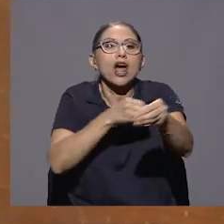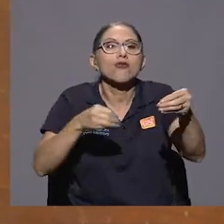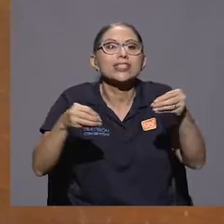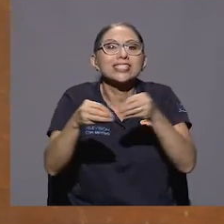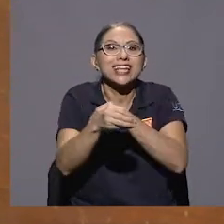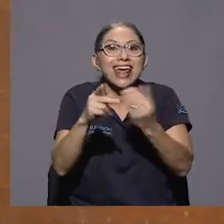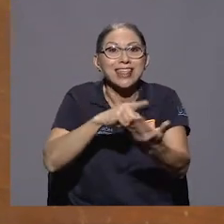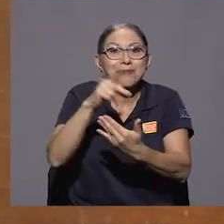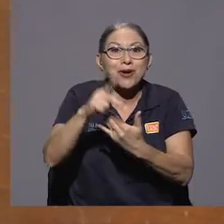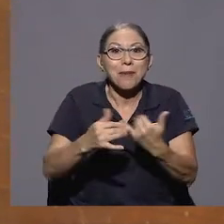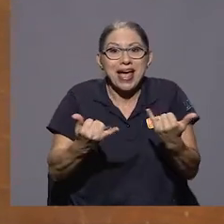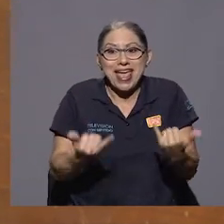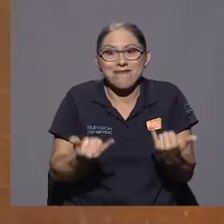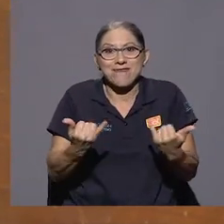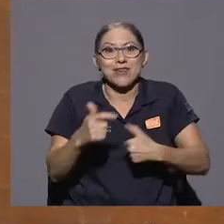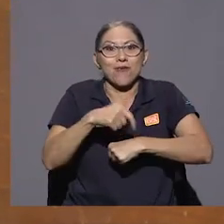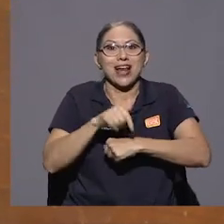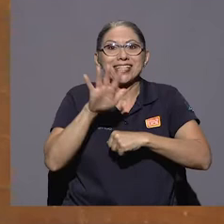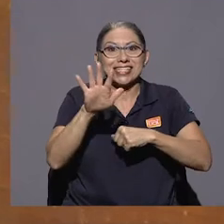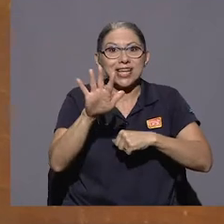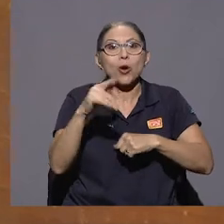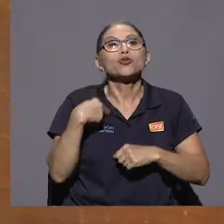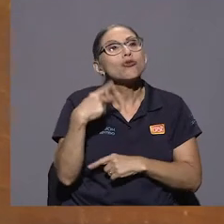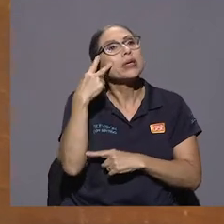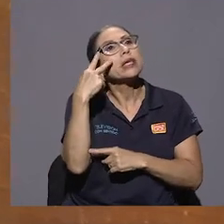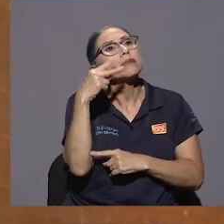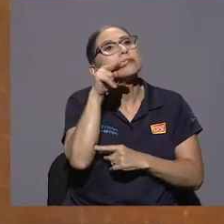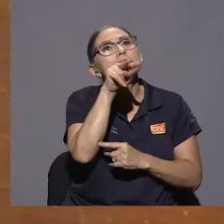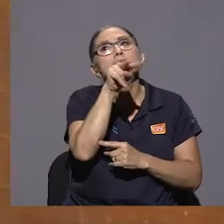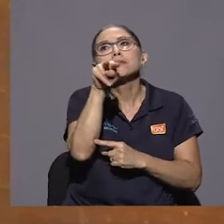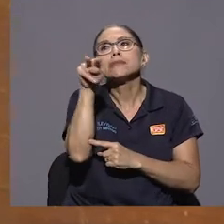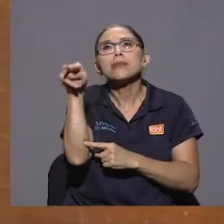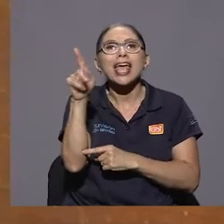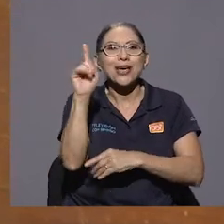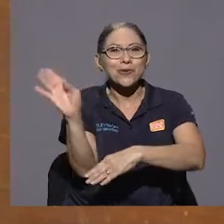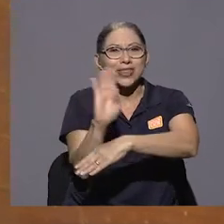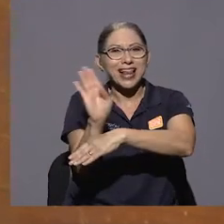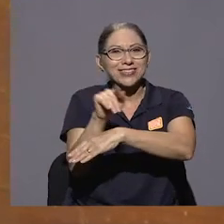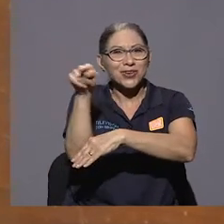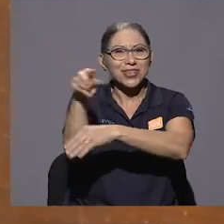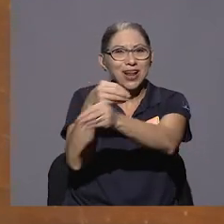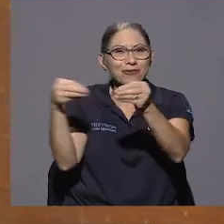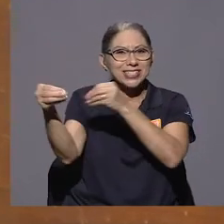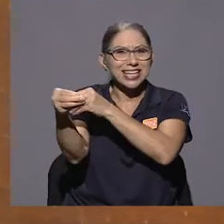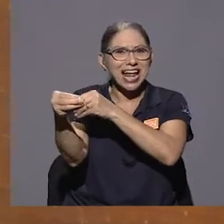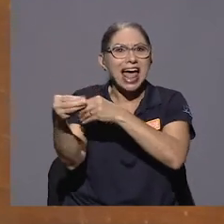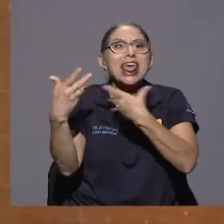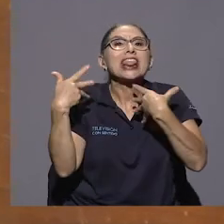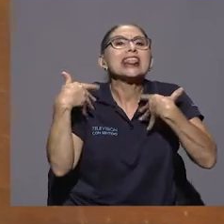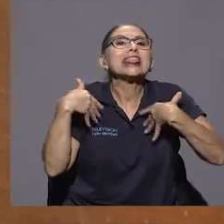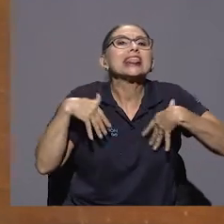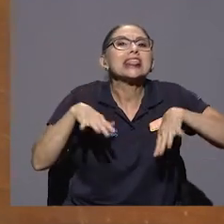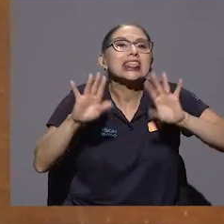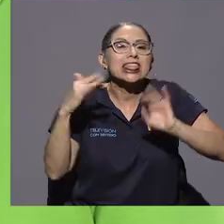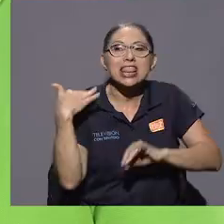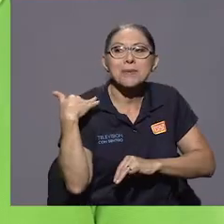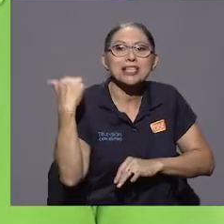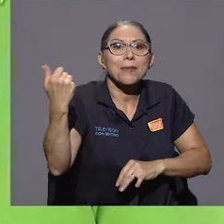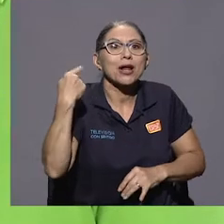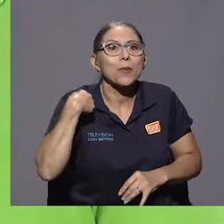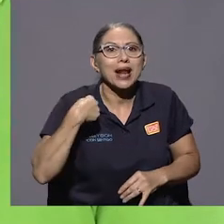la transmisión en uno de los televisores de la oficina. Es que no me llamaron ni para llevarle agua a